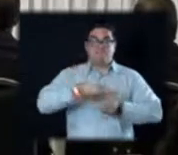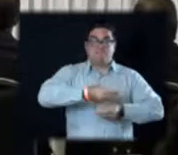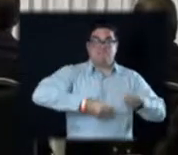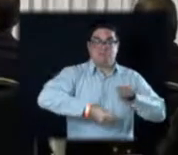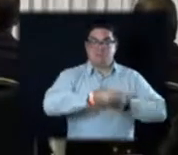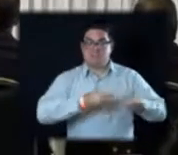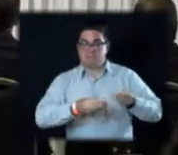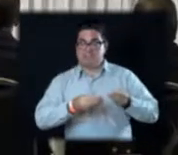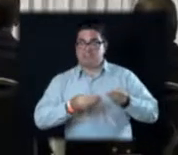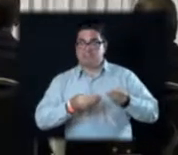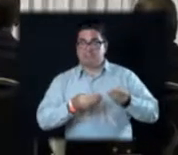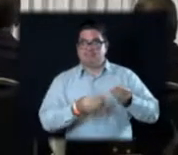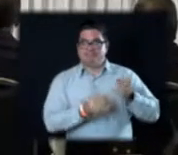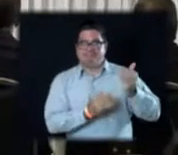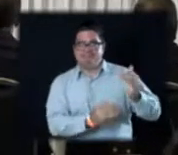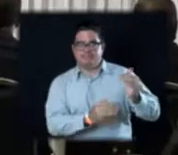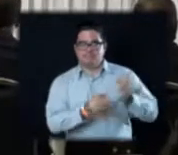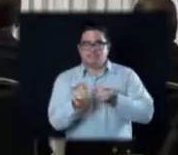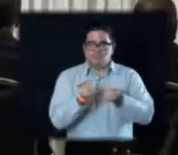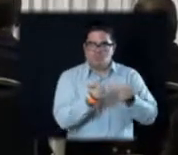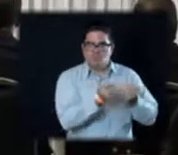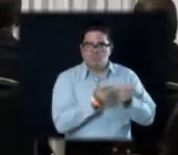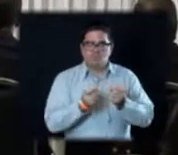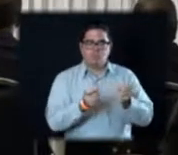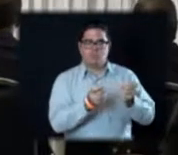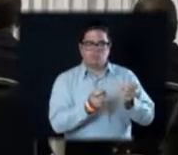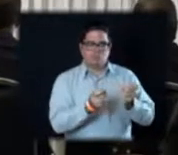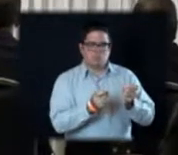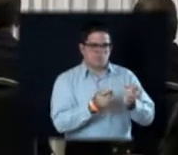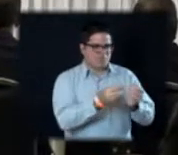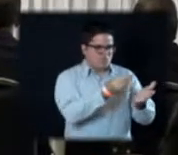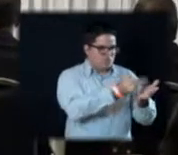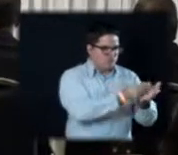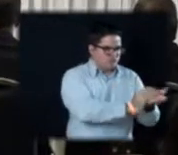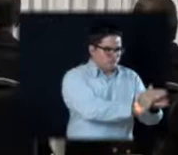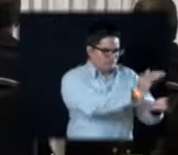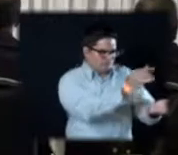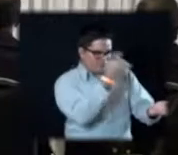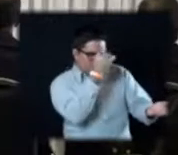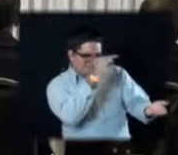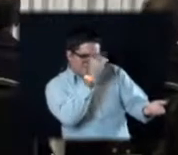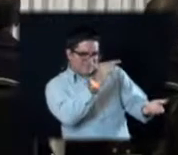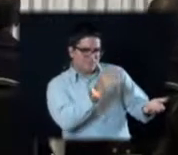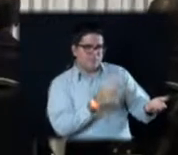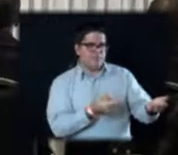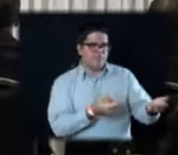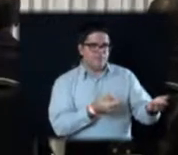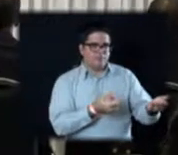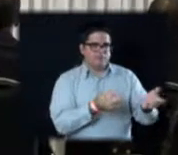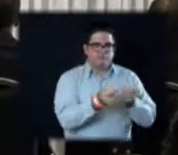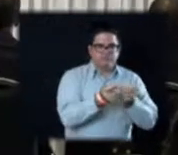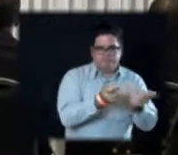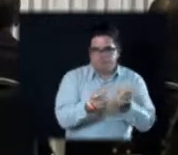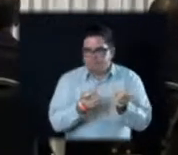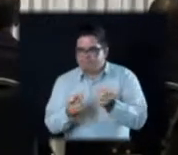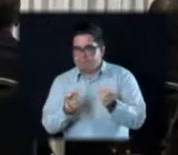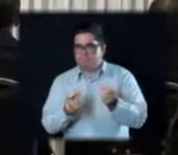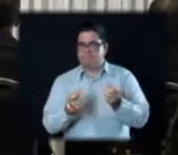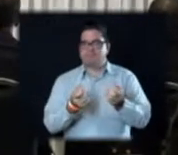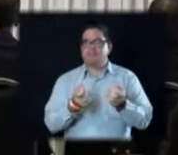de solvencia, hay que identificar el efectivo, hay que controlar el efectivo. Hay que unir los recursos y poder